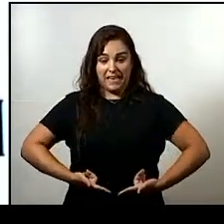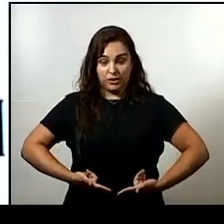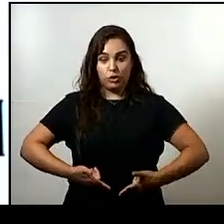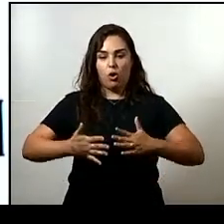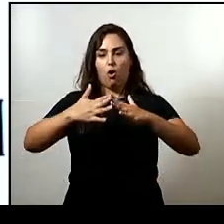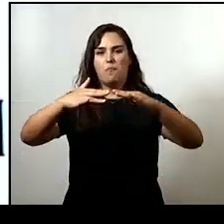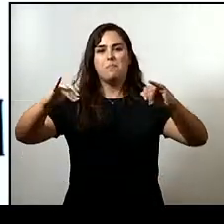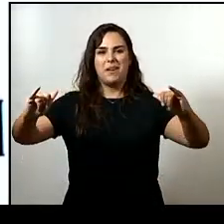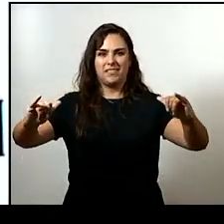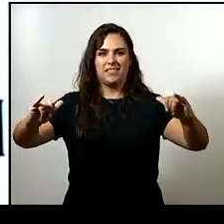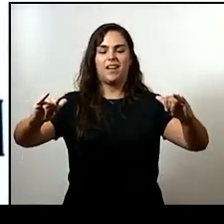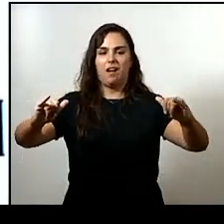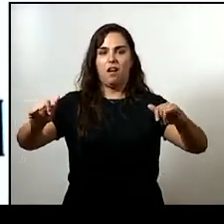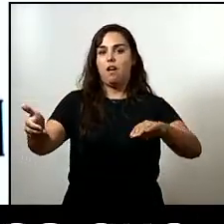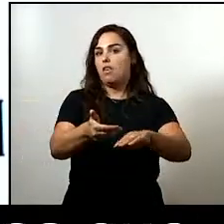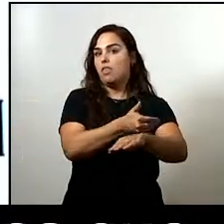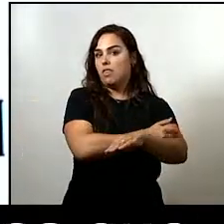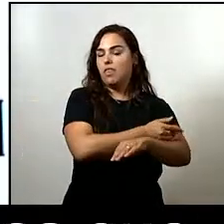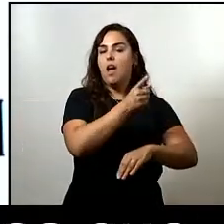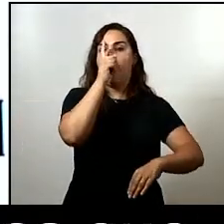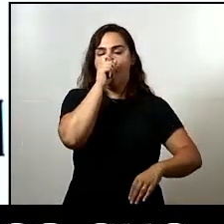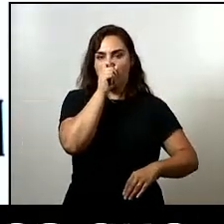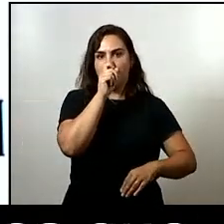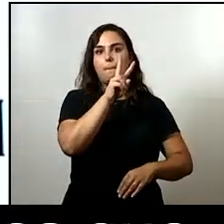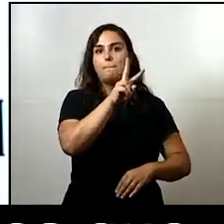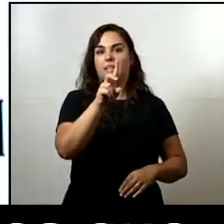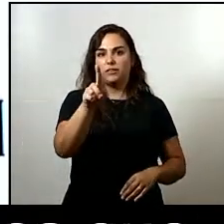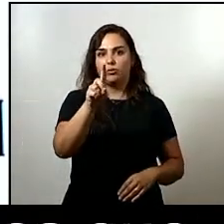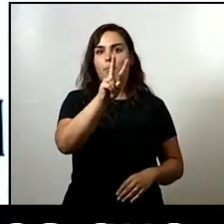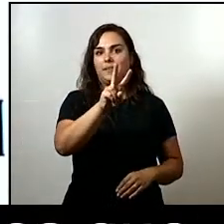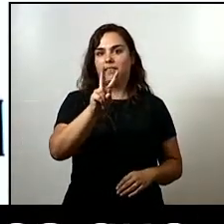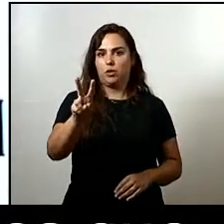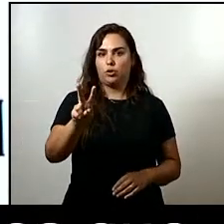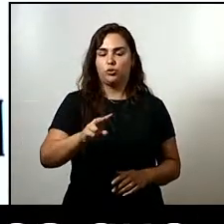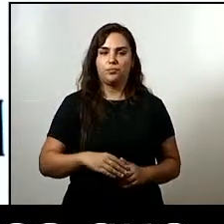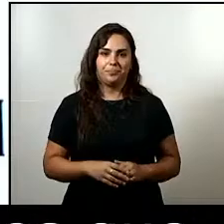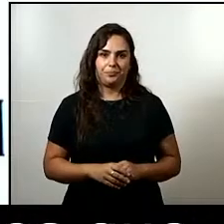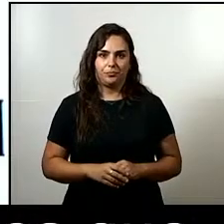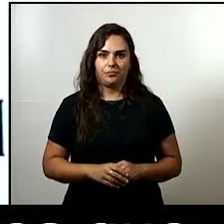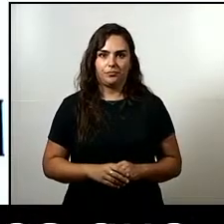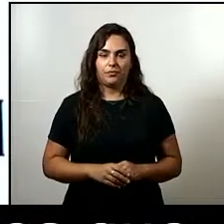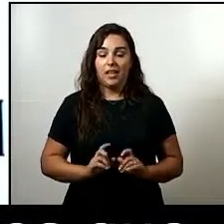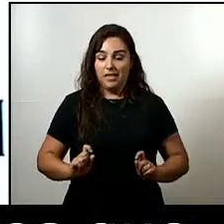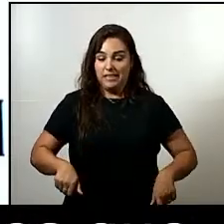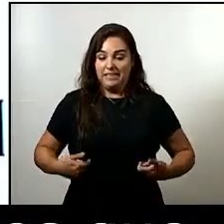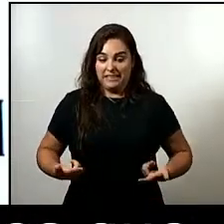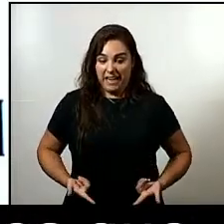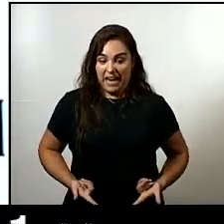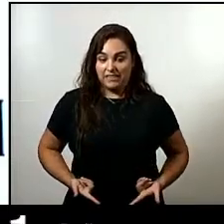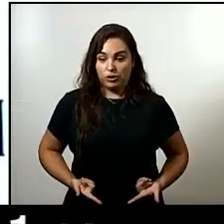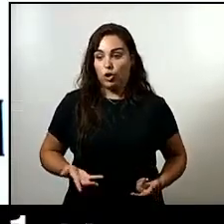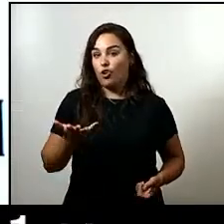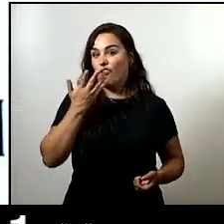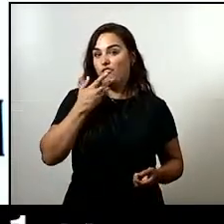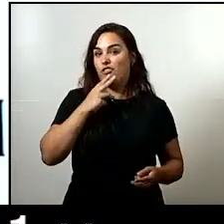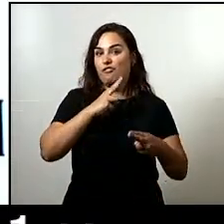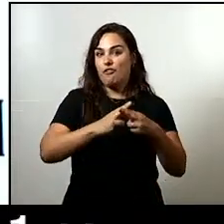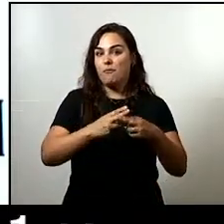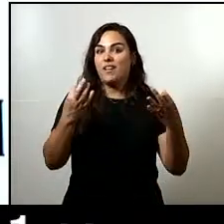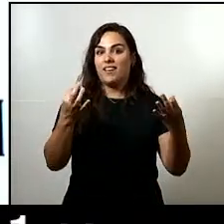que concurrieron en el funcionamiento durante los años 21 y 22, gastos más conocidos como